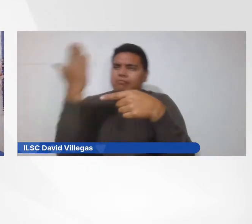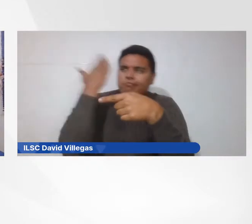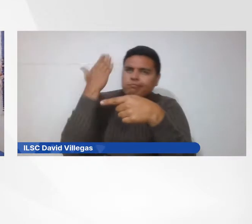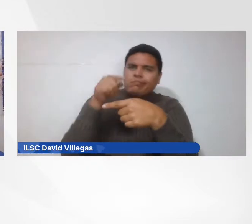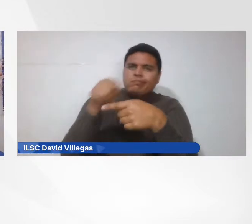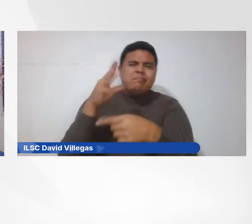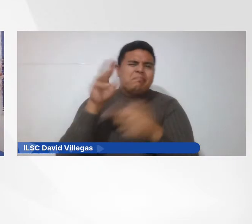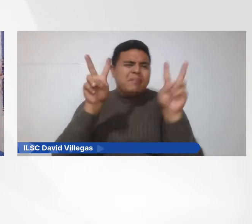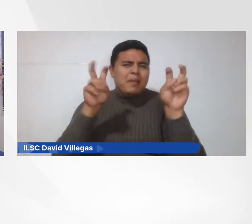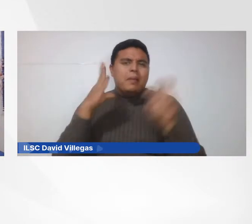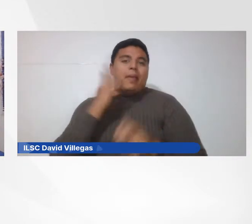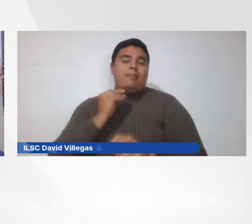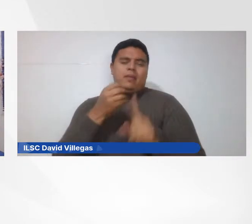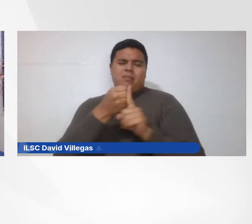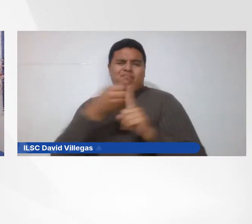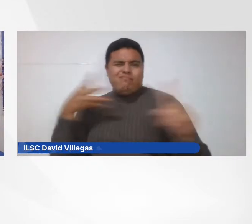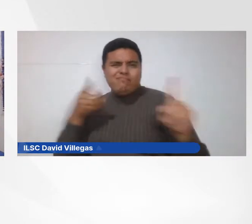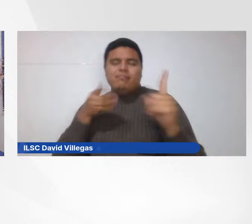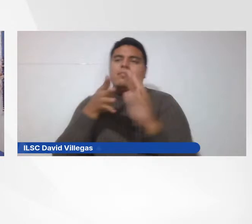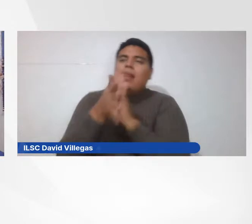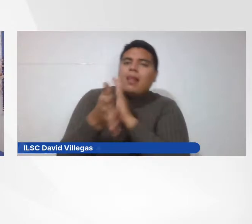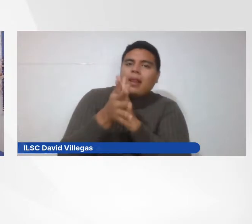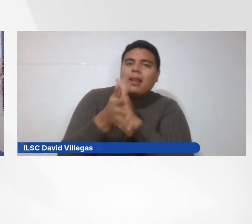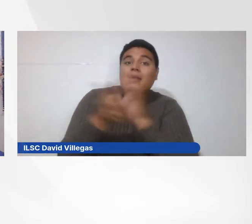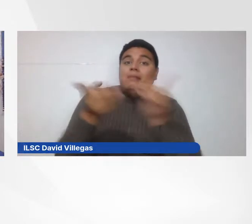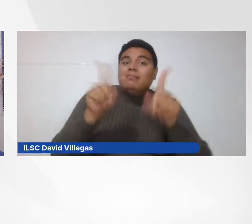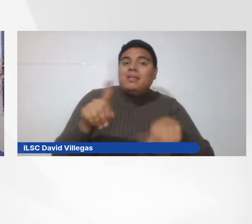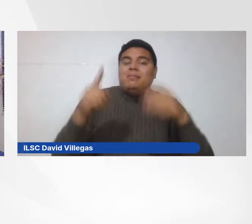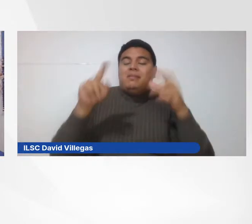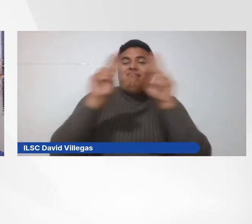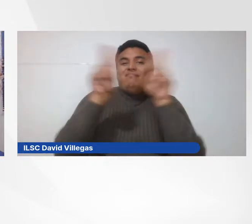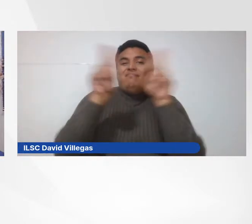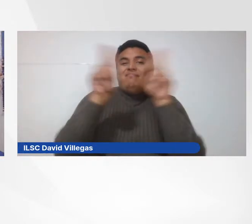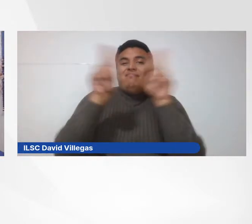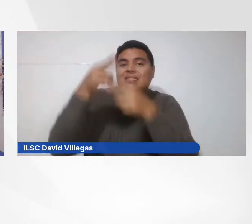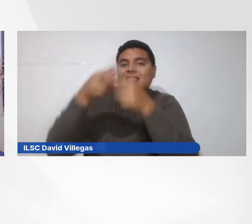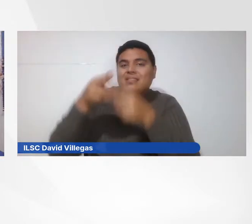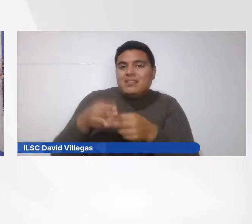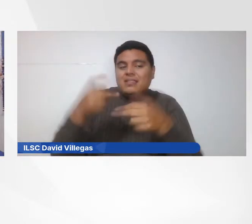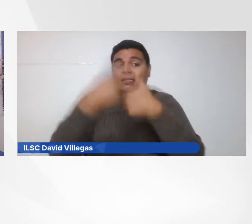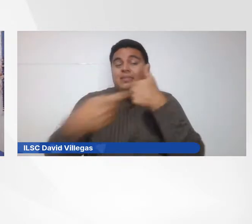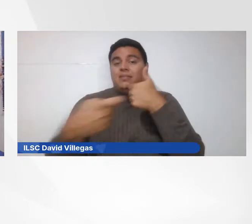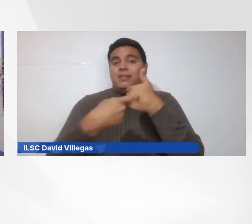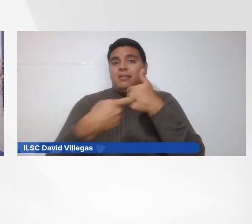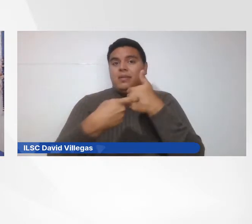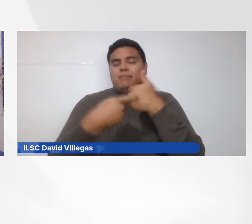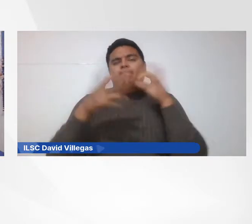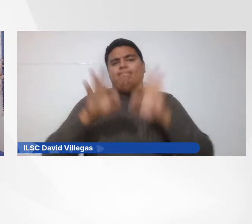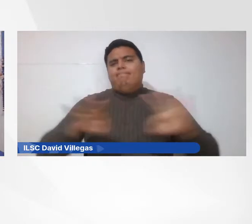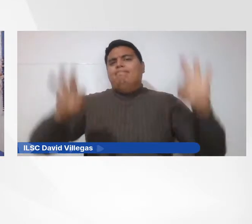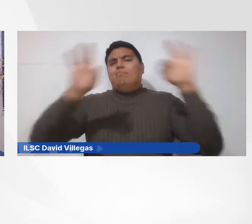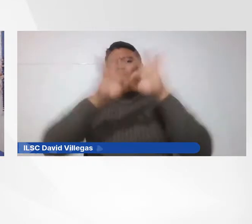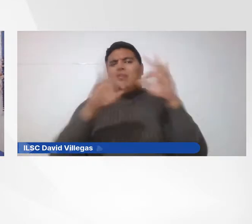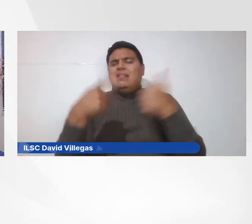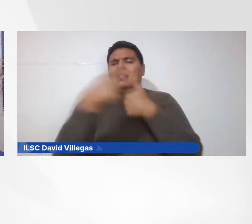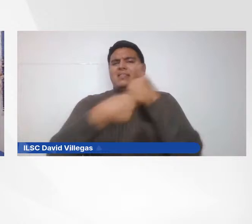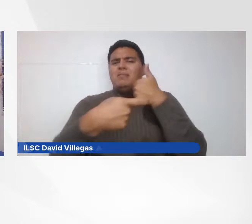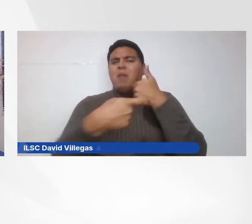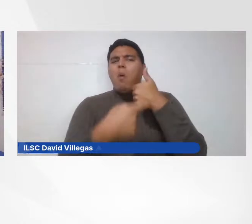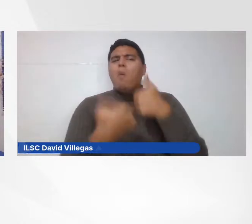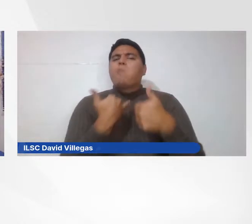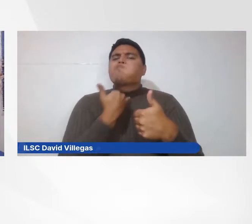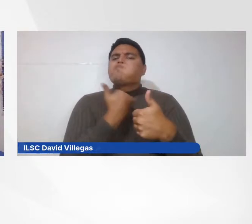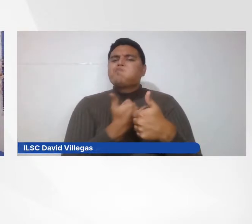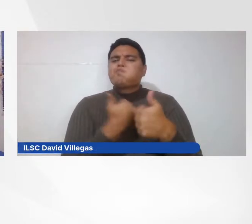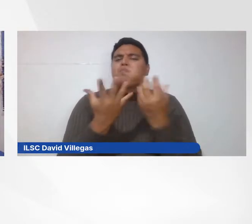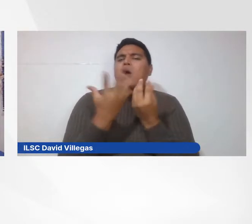tema del CIMAC. Recuerden que estamos abordando también ese tema tan importante, las categorías de la discapacidad dentro del CIMAC, y estábamos abordando el